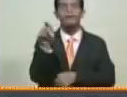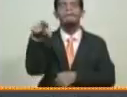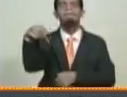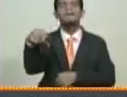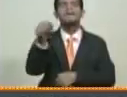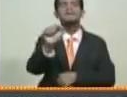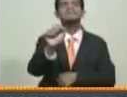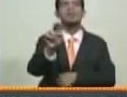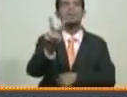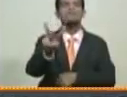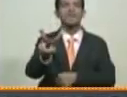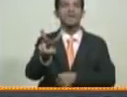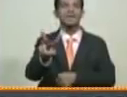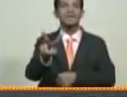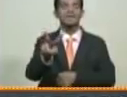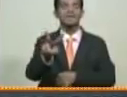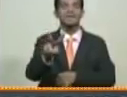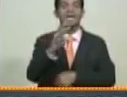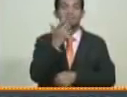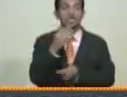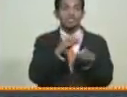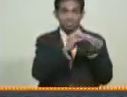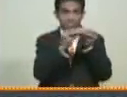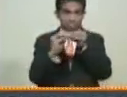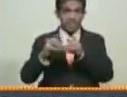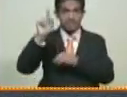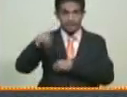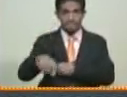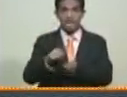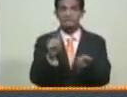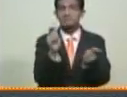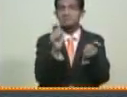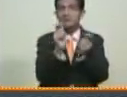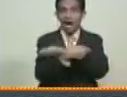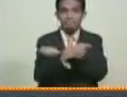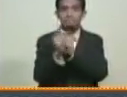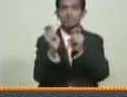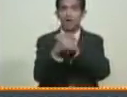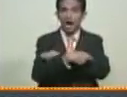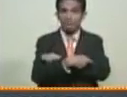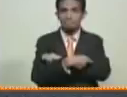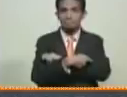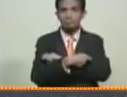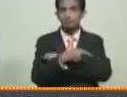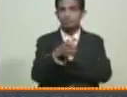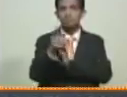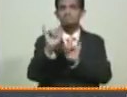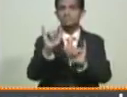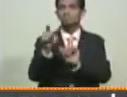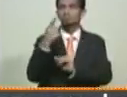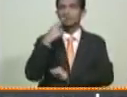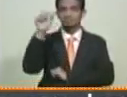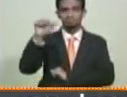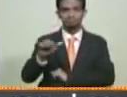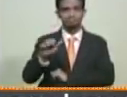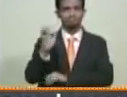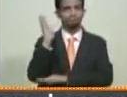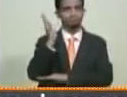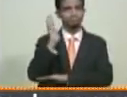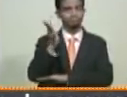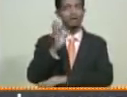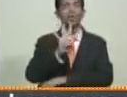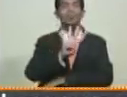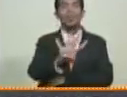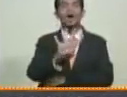Venezuela, ¿entrará en esa fase de reestructuración, de cambios? ¿Se estaría hablando esto en ese congreso que acaba de anunciar, en este cuarto congreso